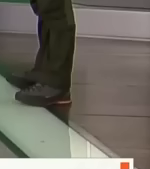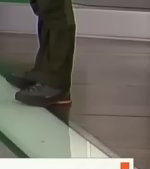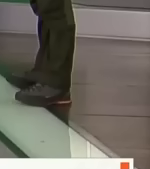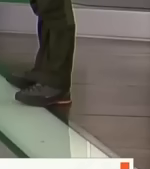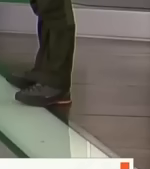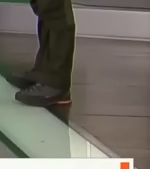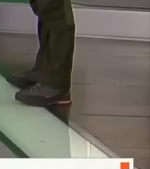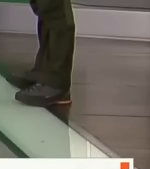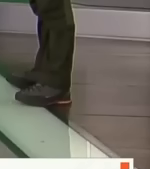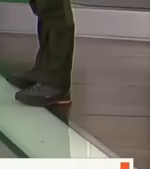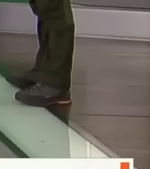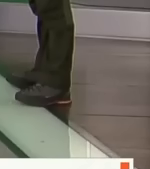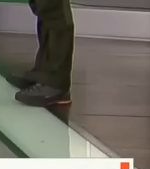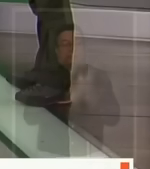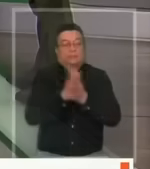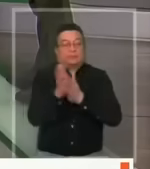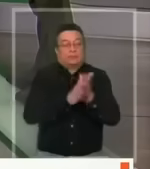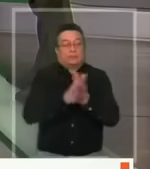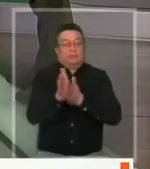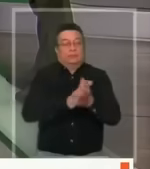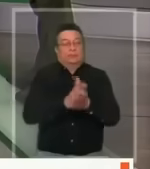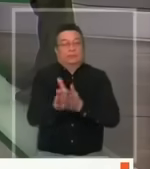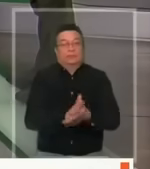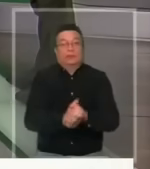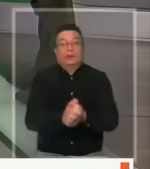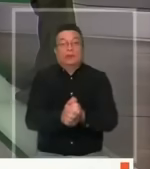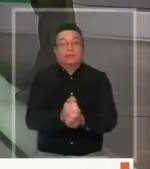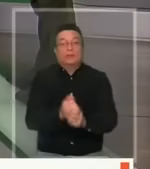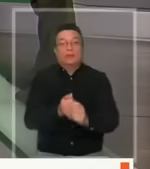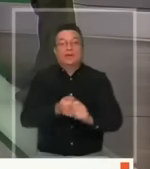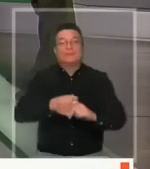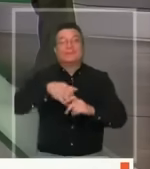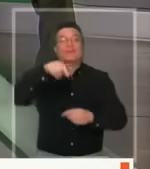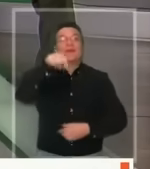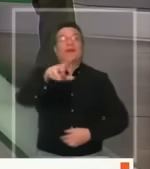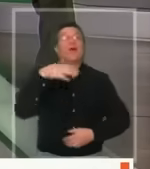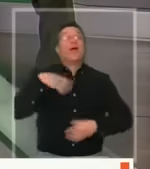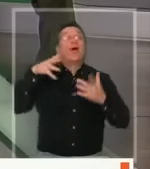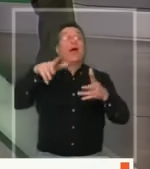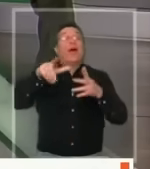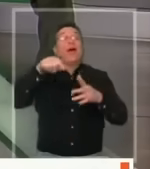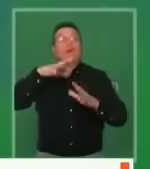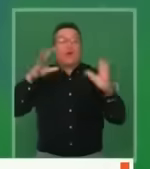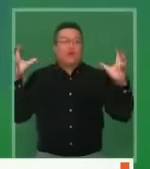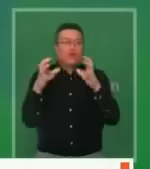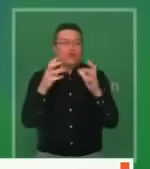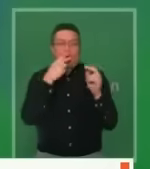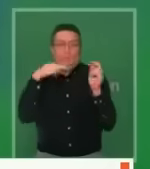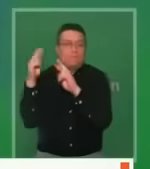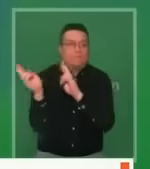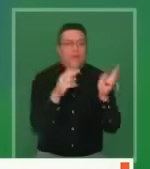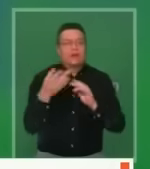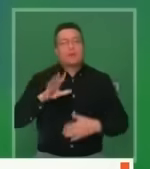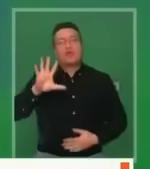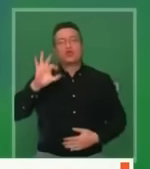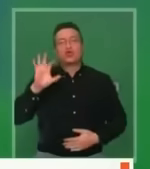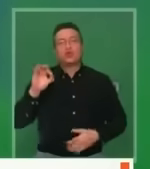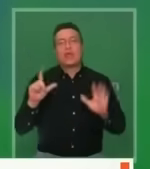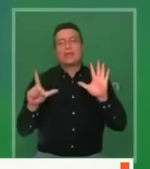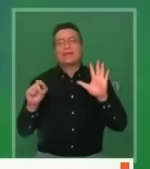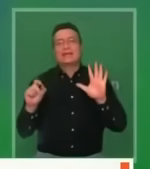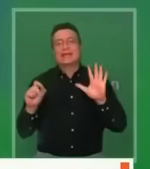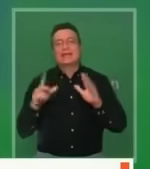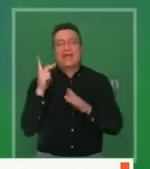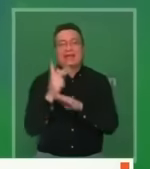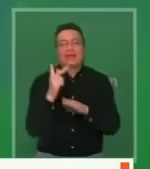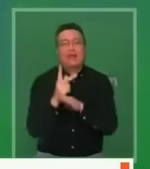mejor dificultar más aún un socavón el viento. O sea, edificios que están ahí completamente, que les podría pegar muy fuerte el viento, entre 50 y 70 kilómetros por hora.